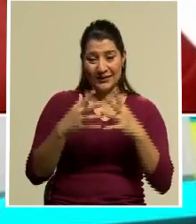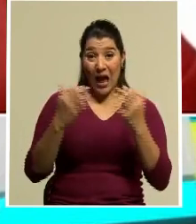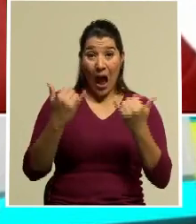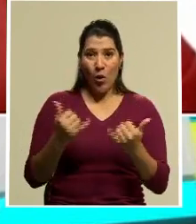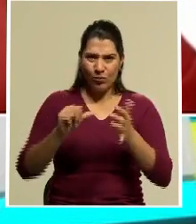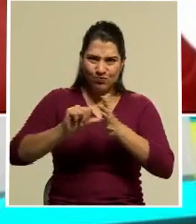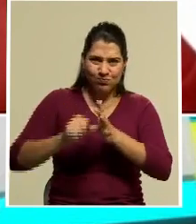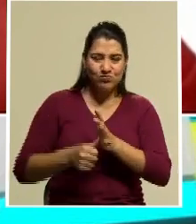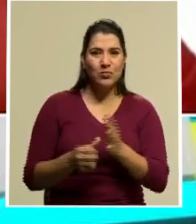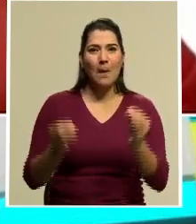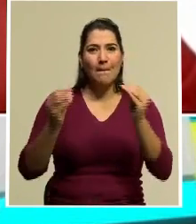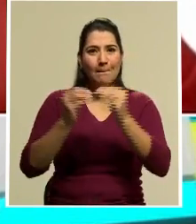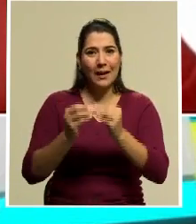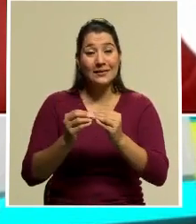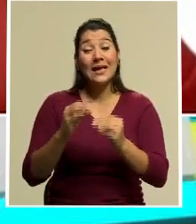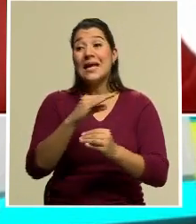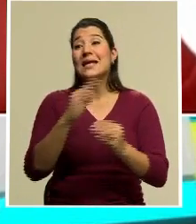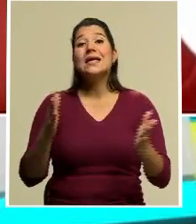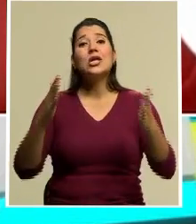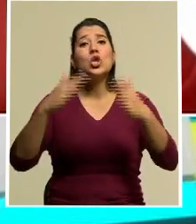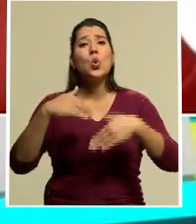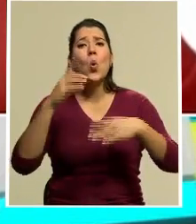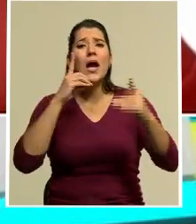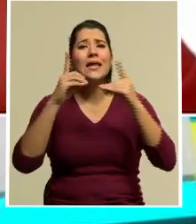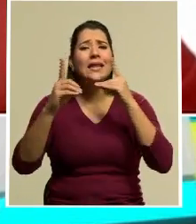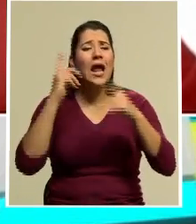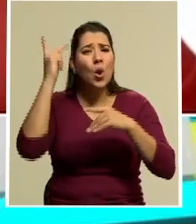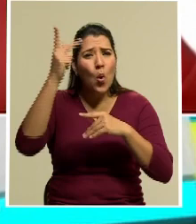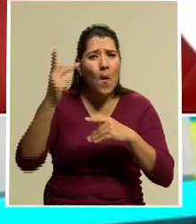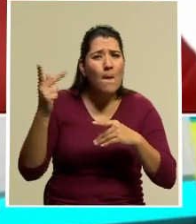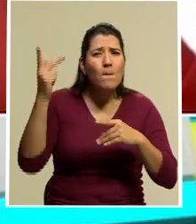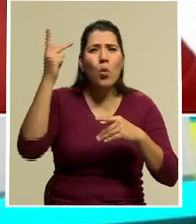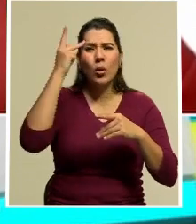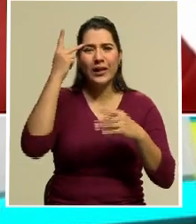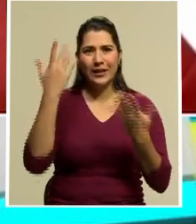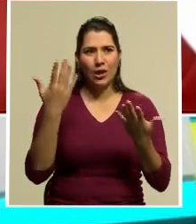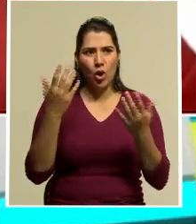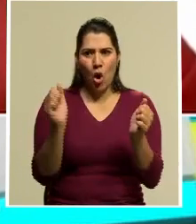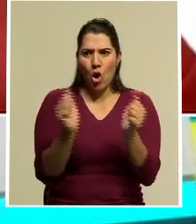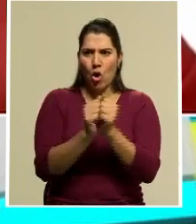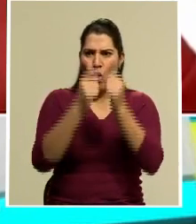un diálogo político constructivo, sereno,